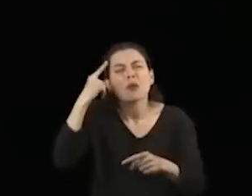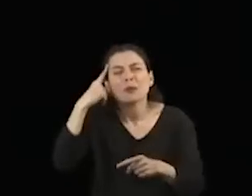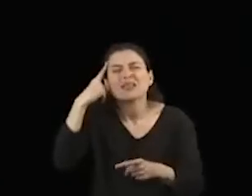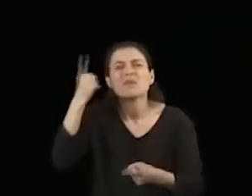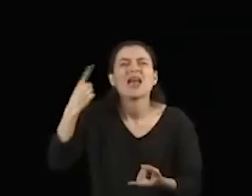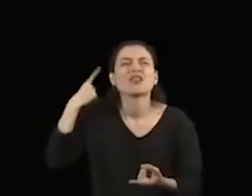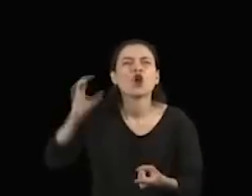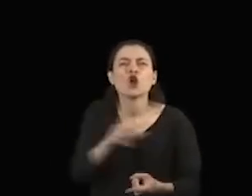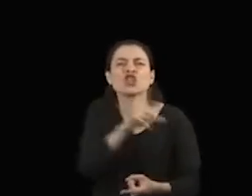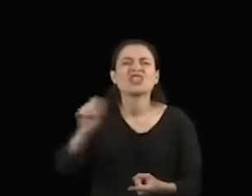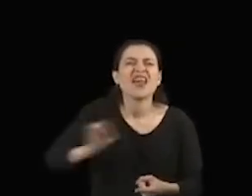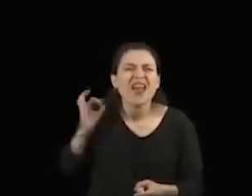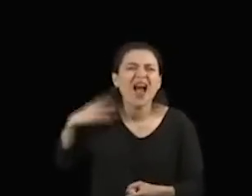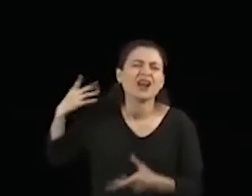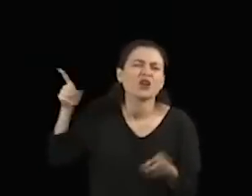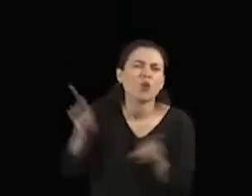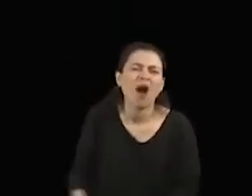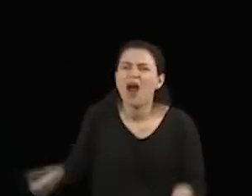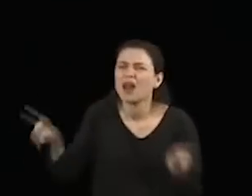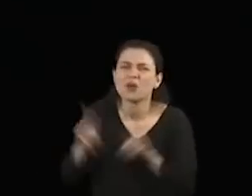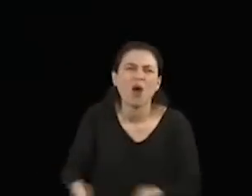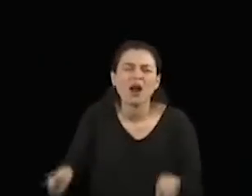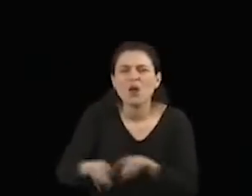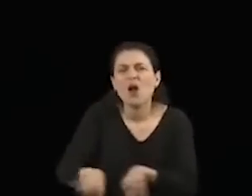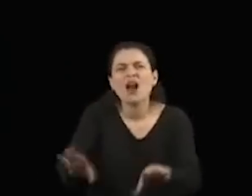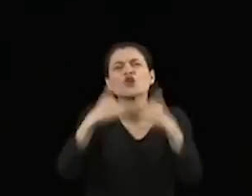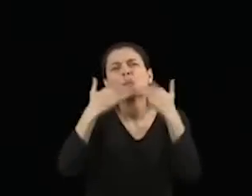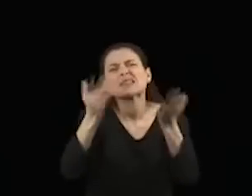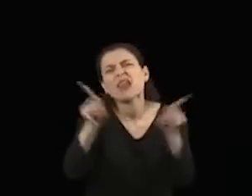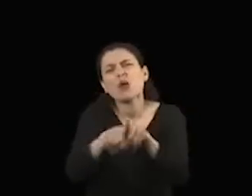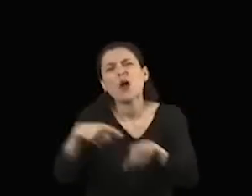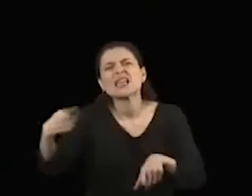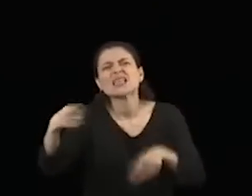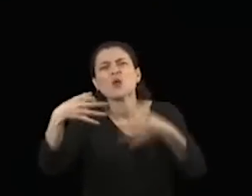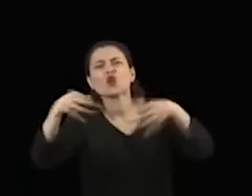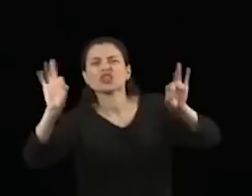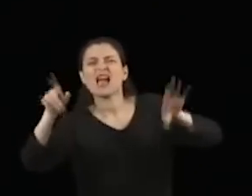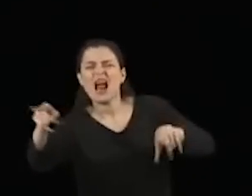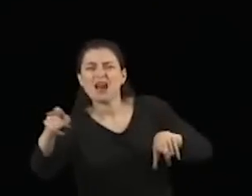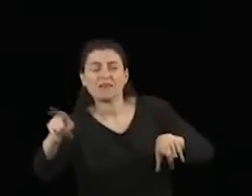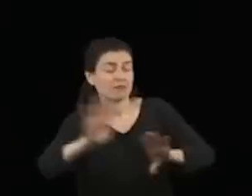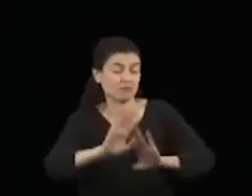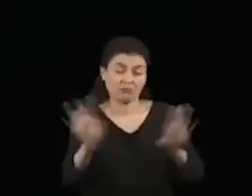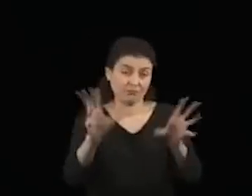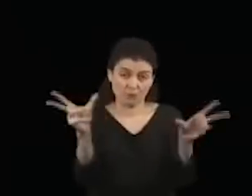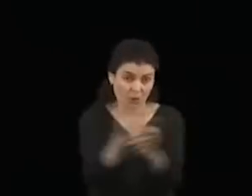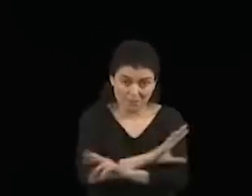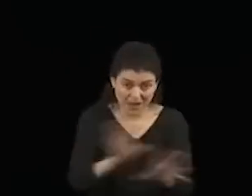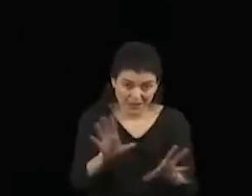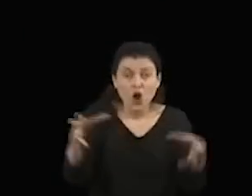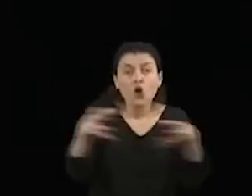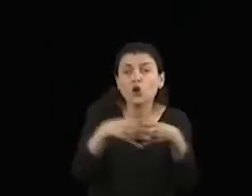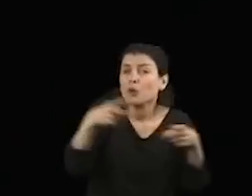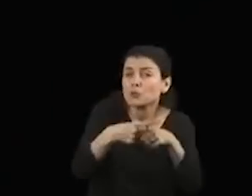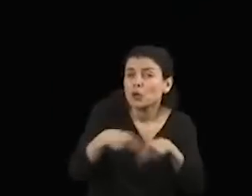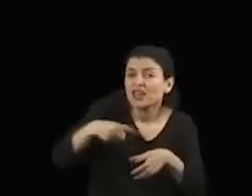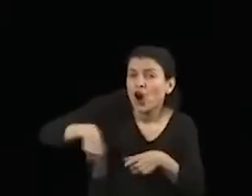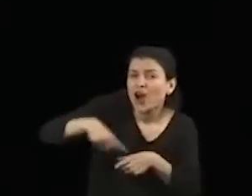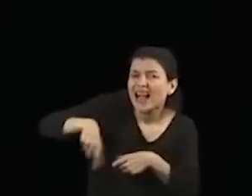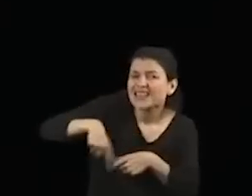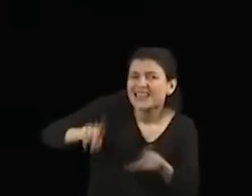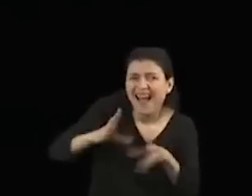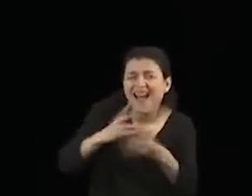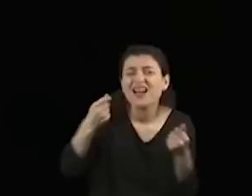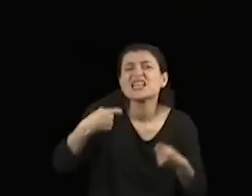no, que hagan cualquier cosa, total, tienen un seguro. ¿Qué seguro? Se le terminó el seguro a la casta. Si hacen mal, después